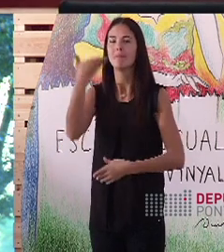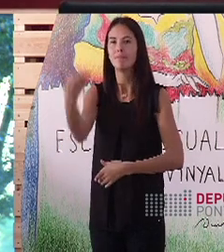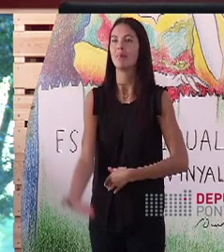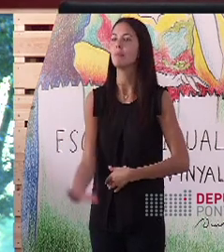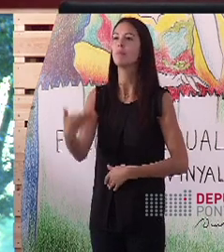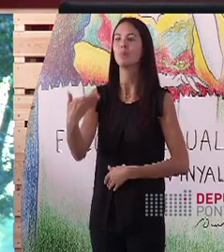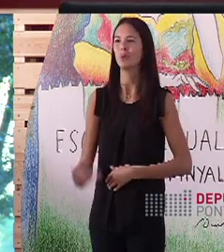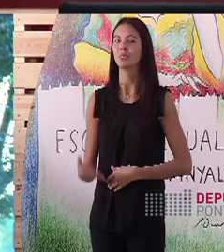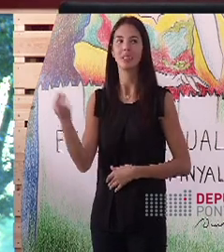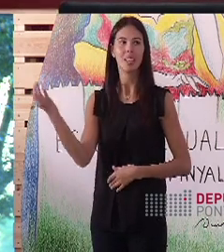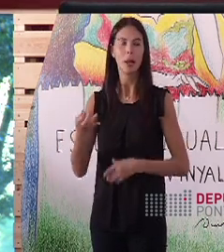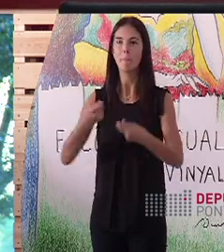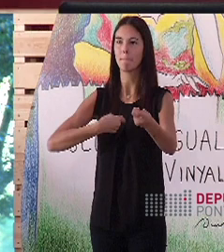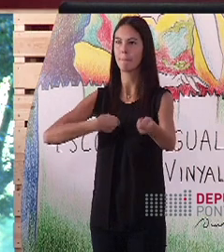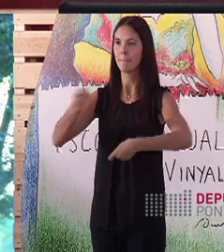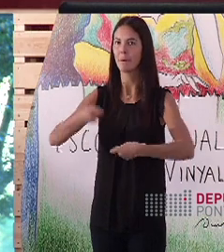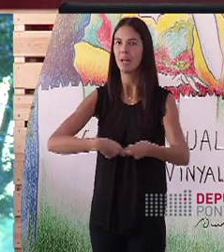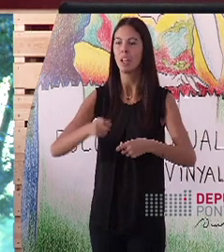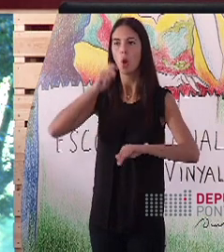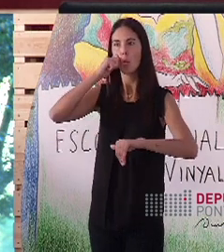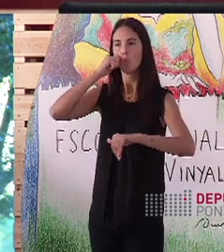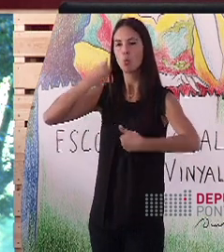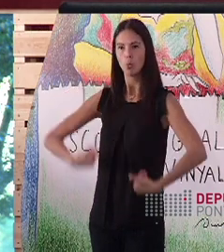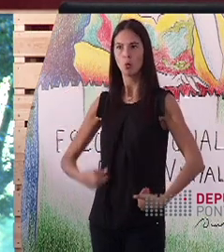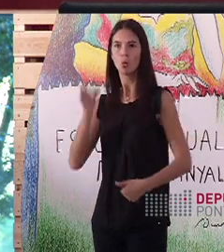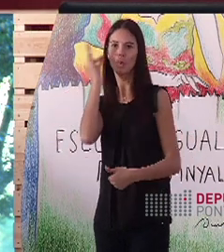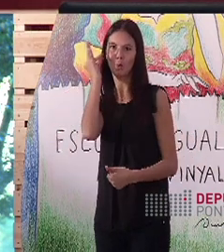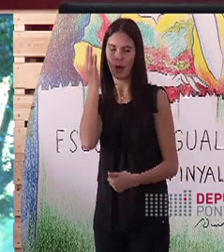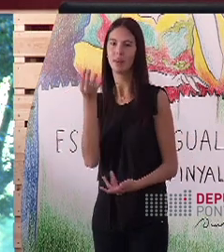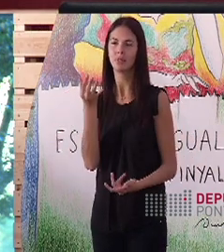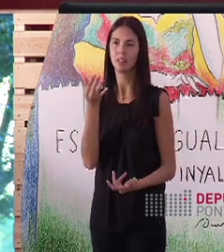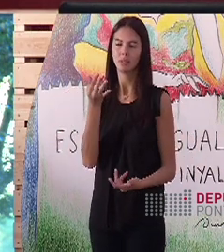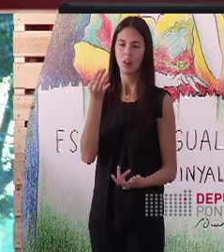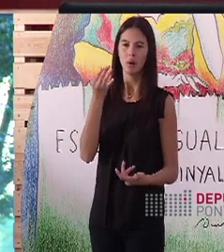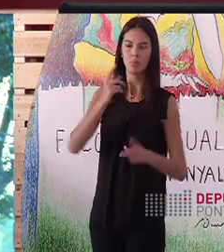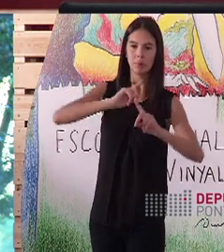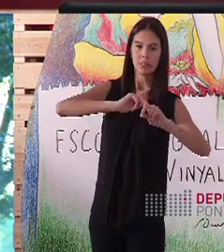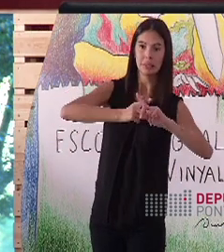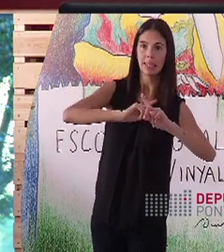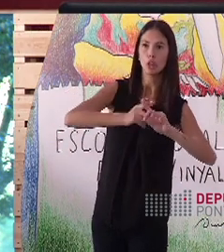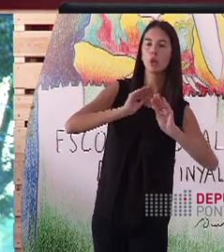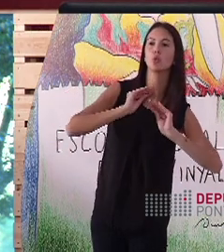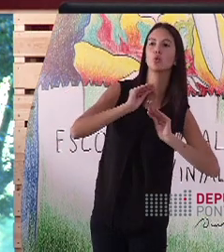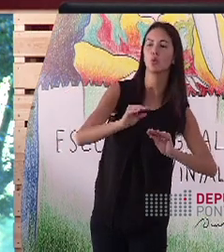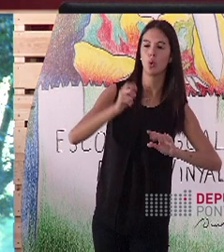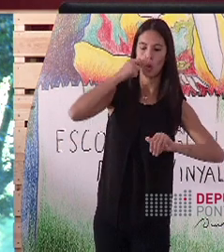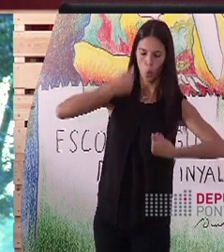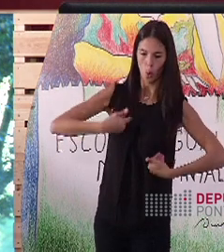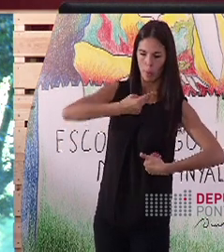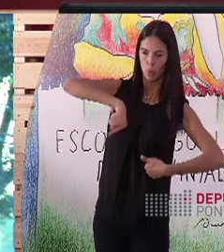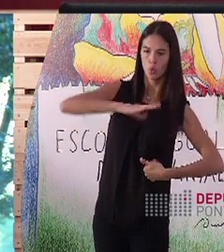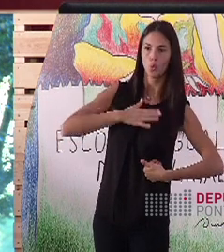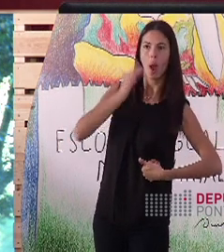fundamental la mercantilización del cuerpo de las mujeres. Convertir su sexualidad, convertir nuestros